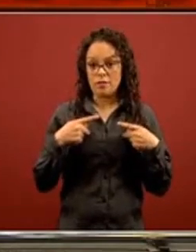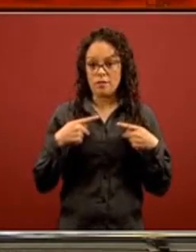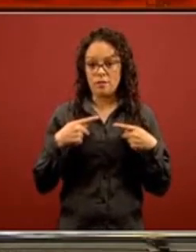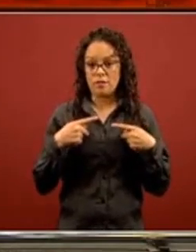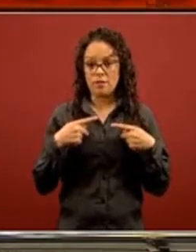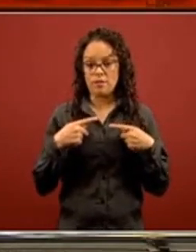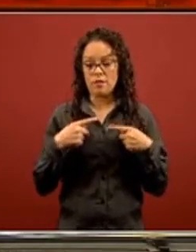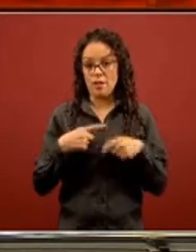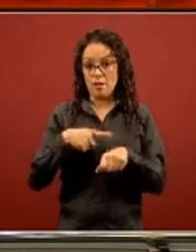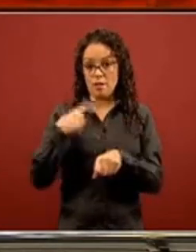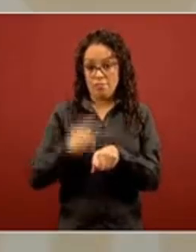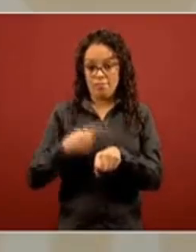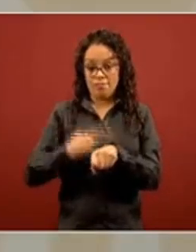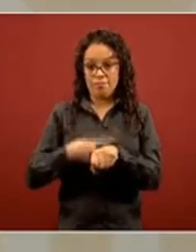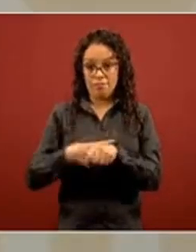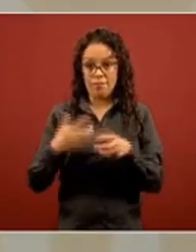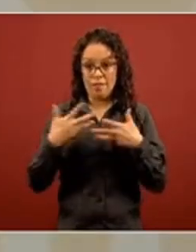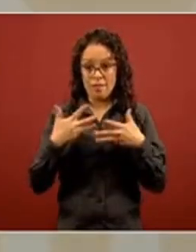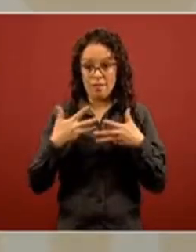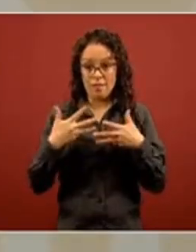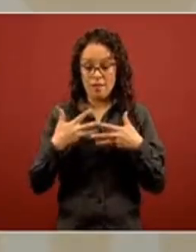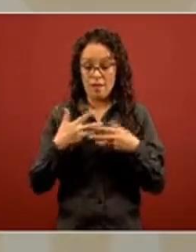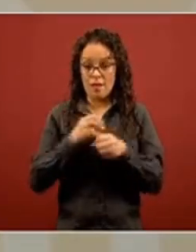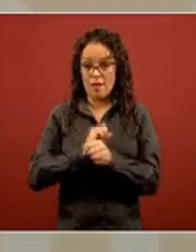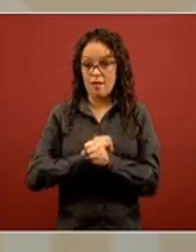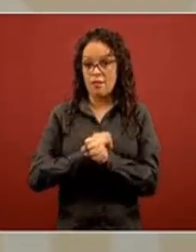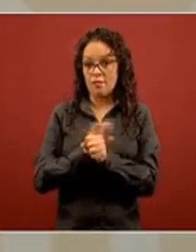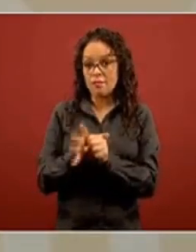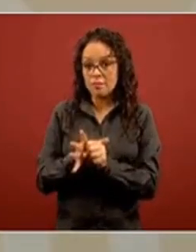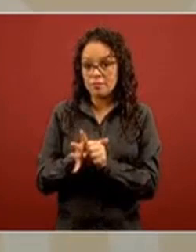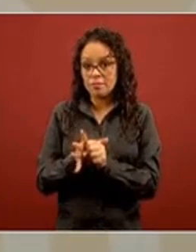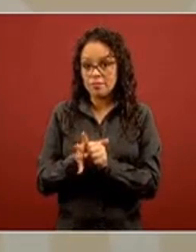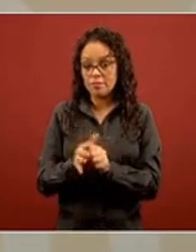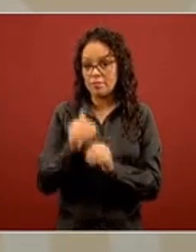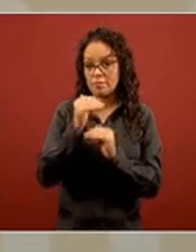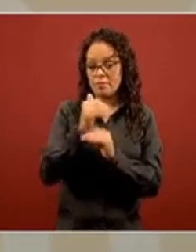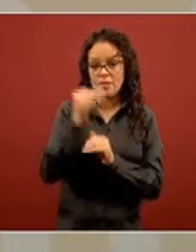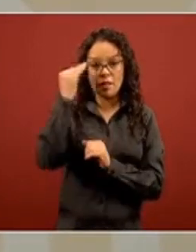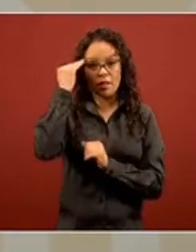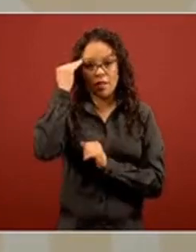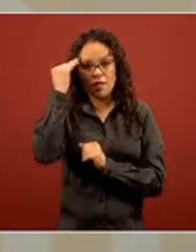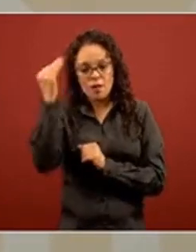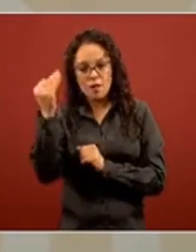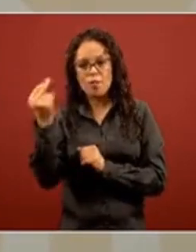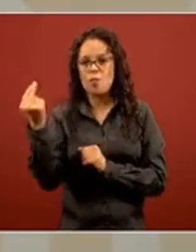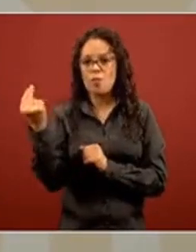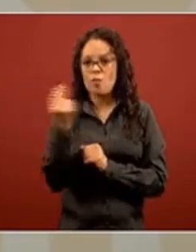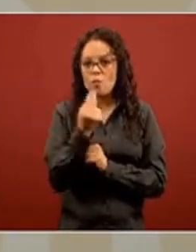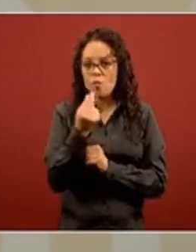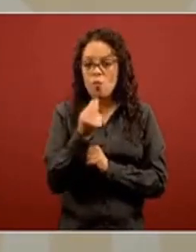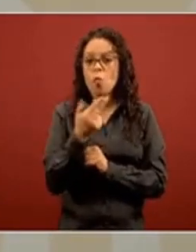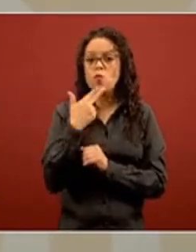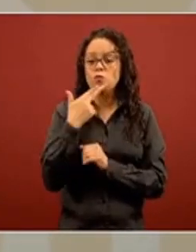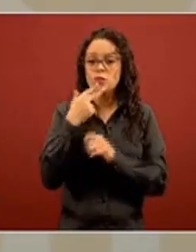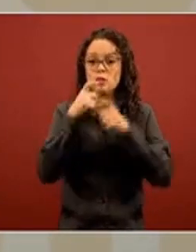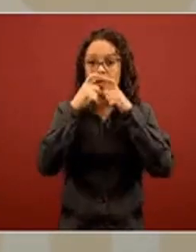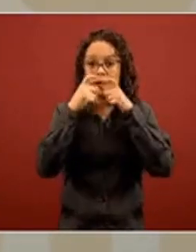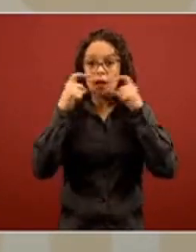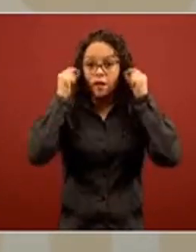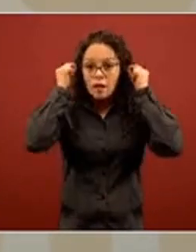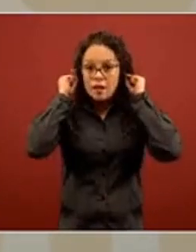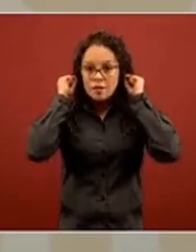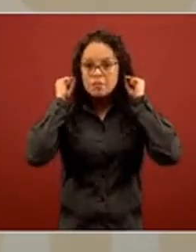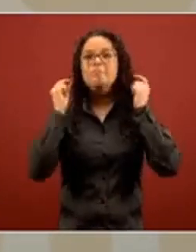personas infectadas en un periodo de su enfermedad, usaran cubrebocas, disminuirían la probabilidad